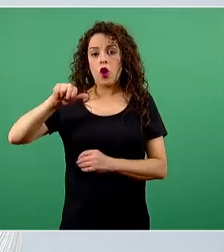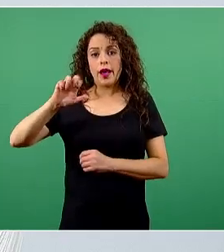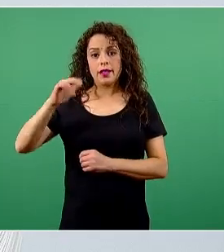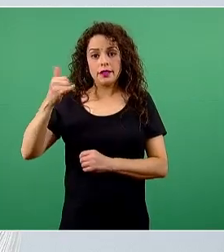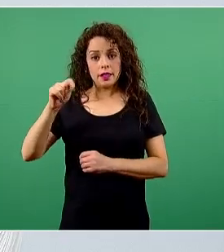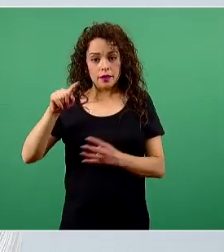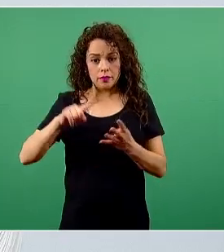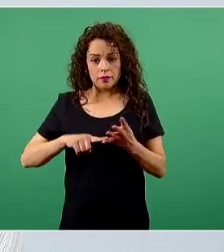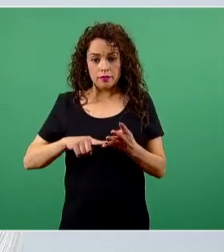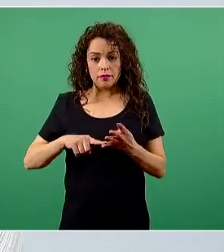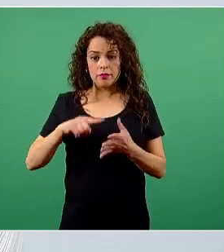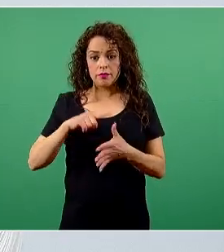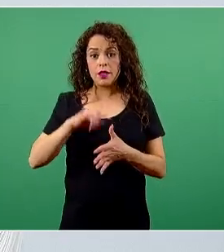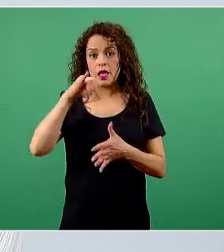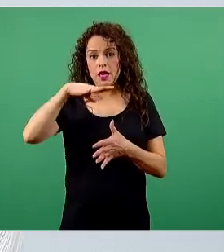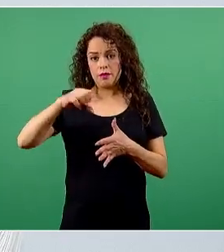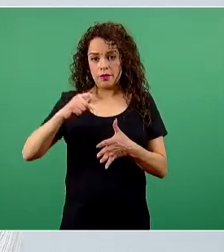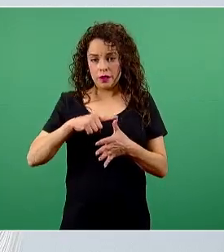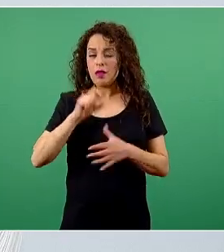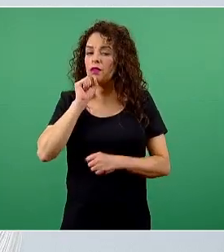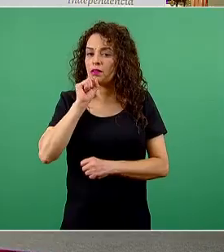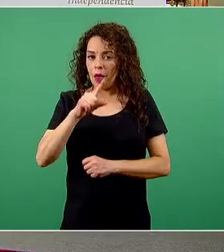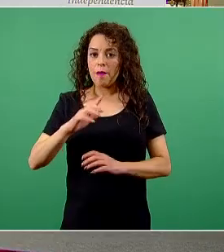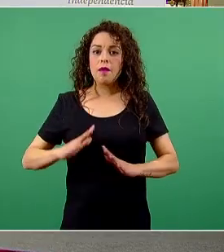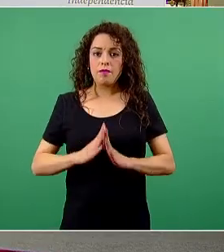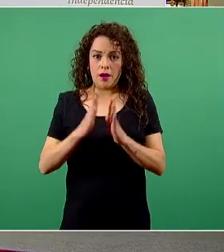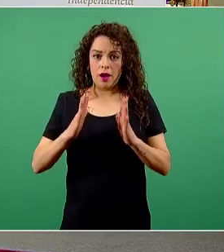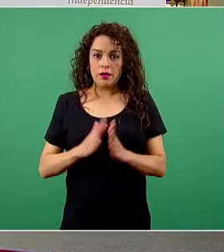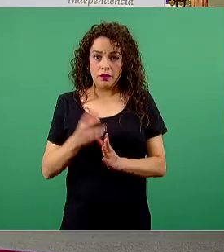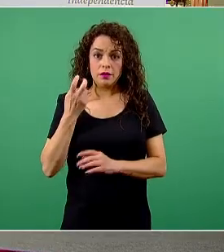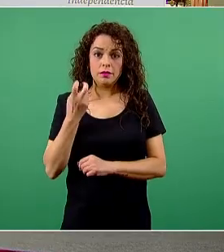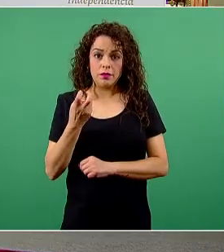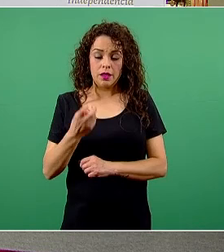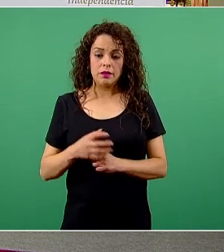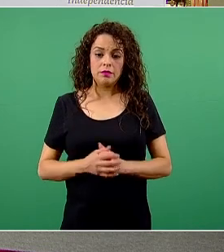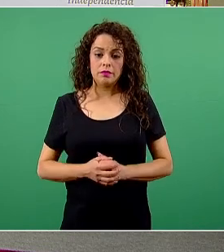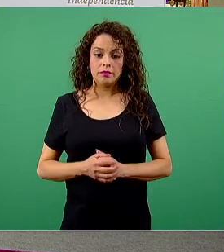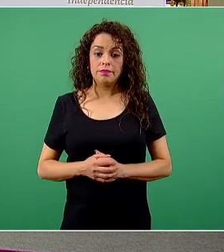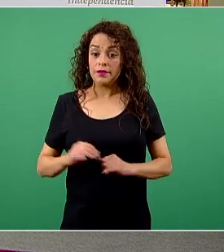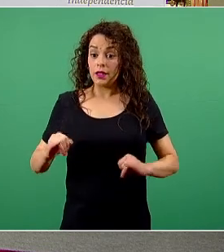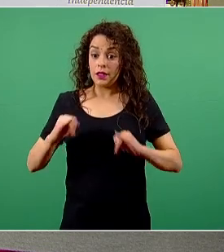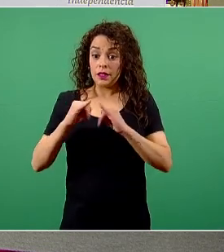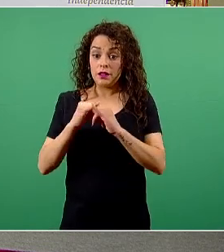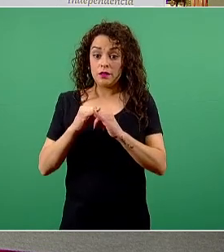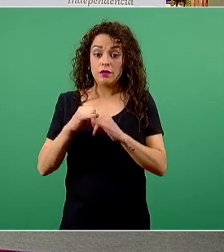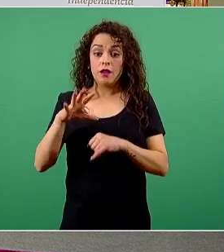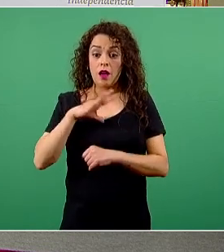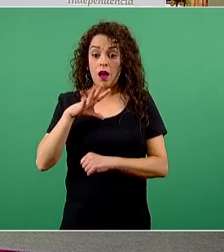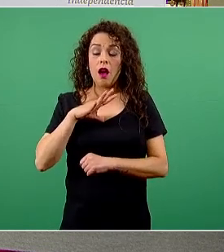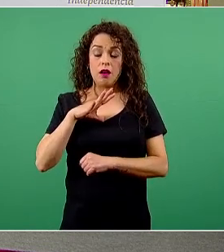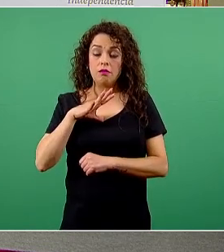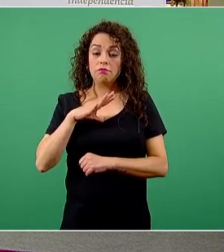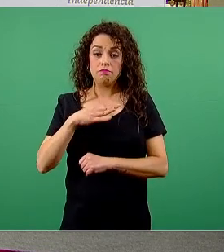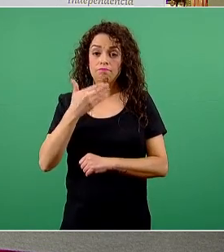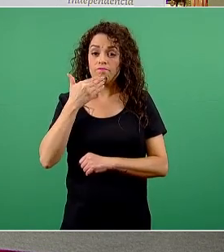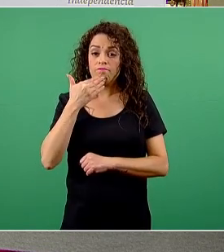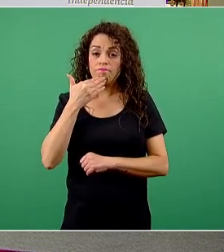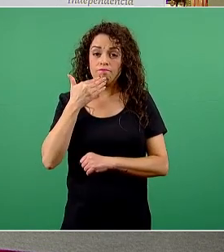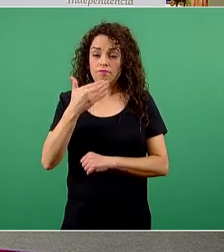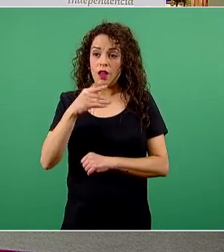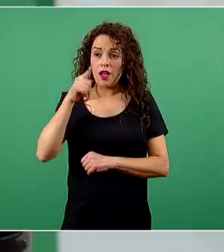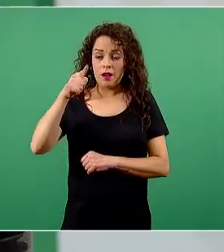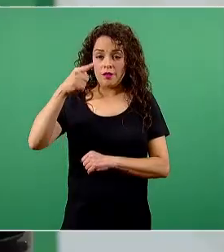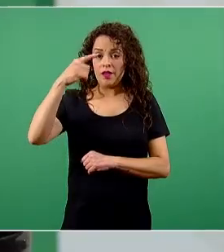el Instituto Mexicano del Seguro Social, que por cierto pues es de las instituciones que tiene desarrolladas muy bien este tipo de